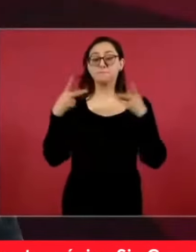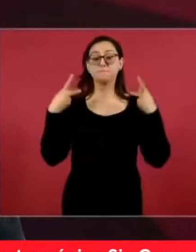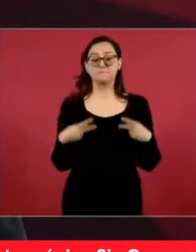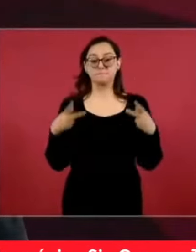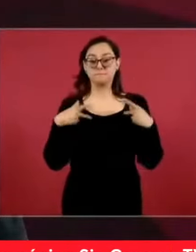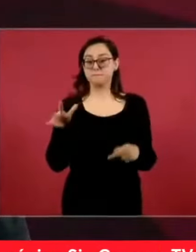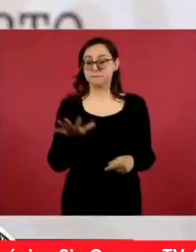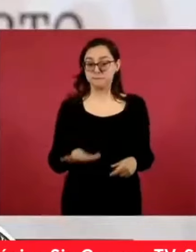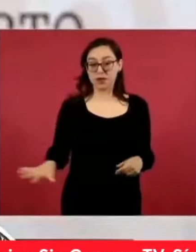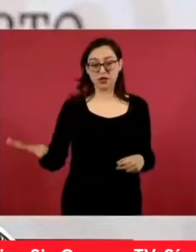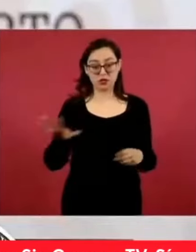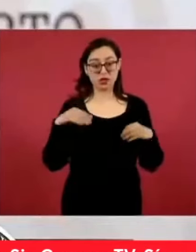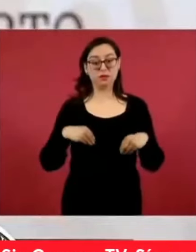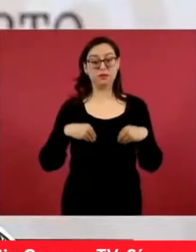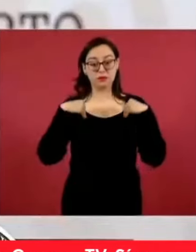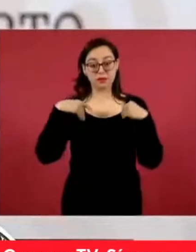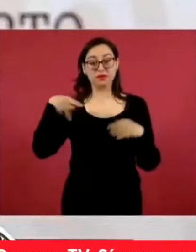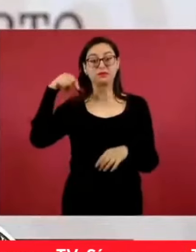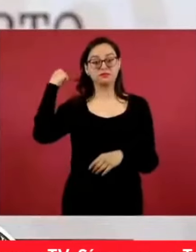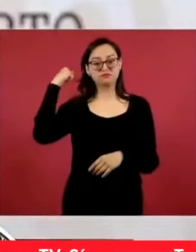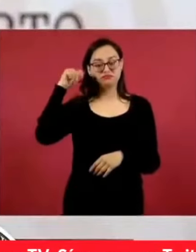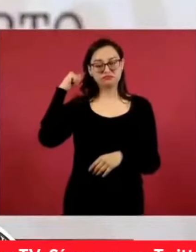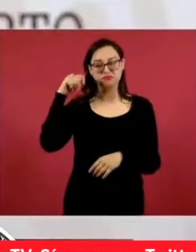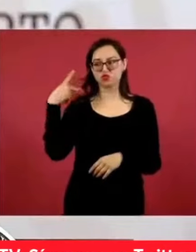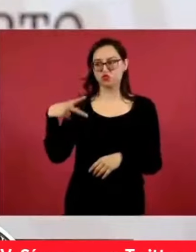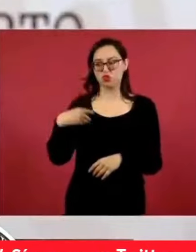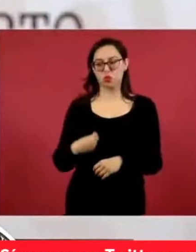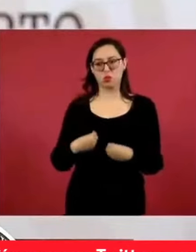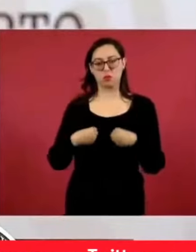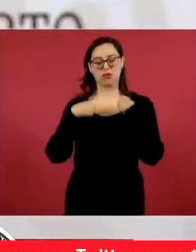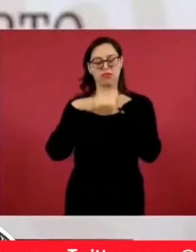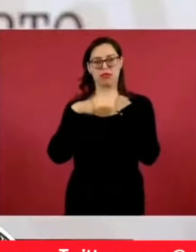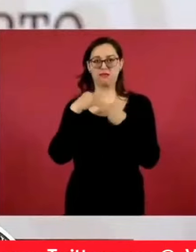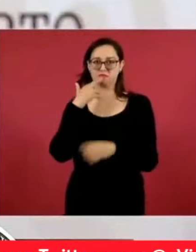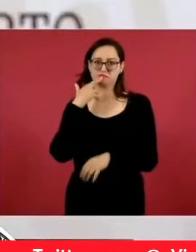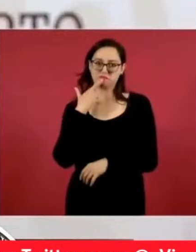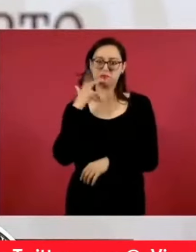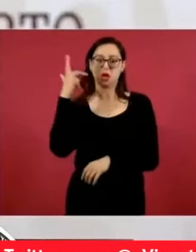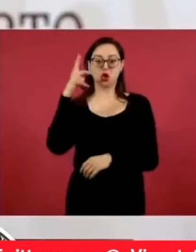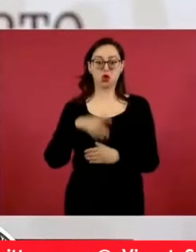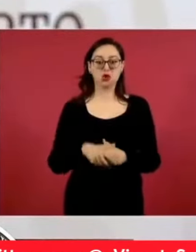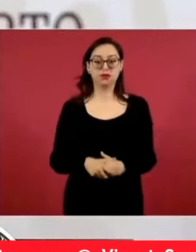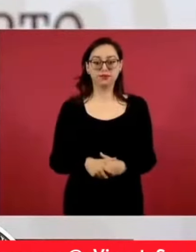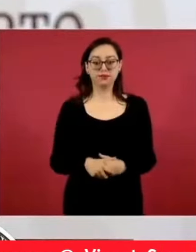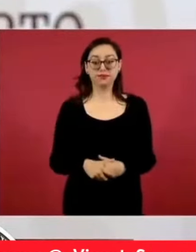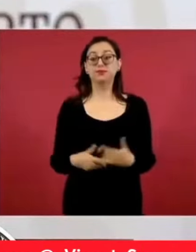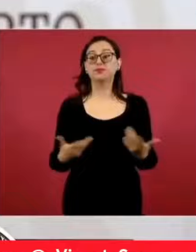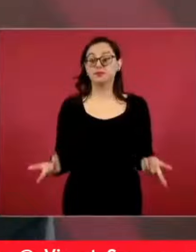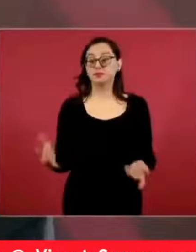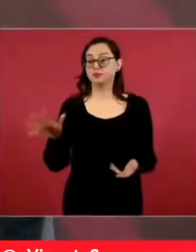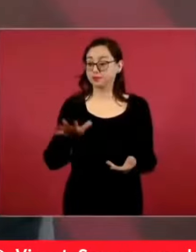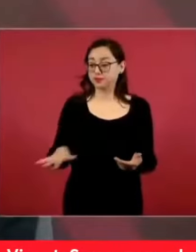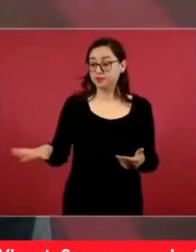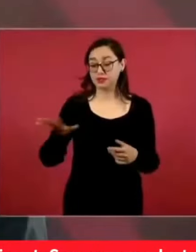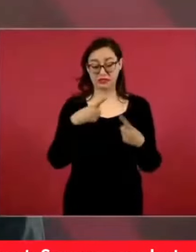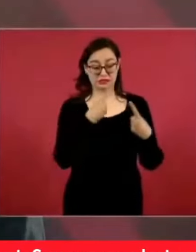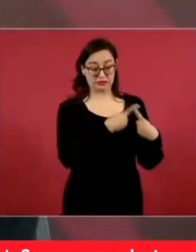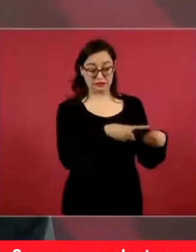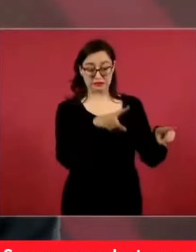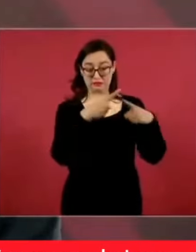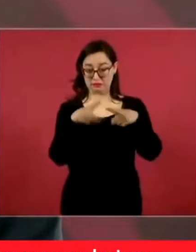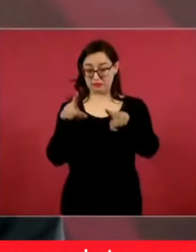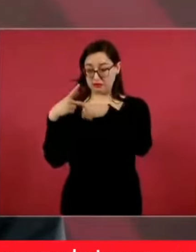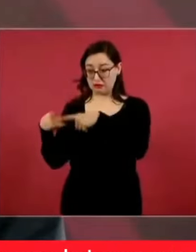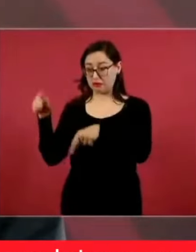tabasqueños. En el sector turístico, dada nuestra biodiversidad y patrimonio cultural y la herencia